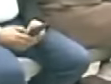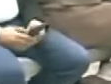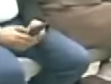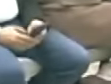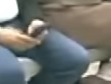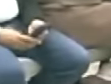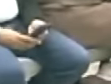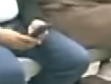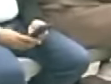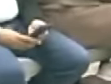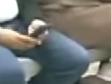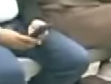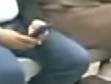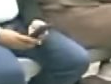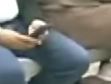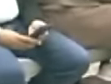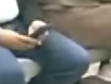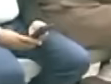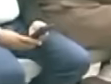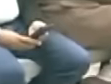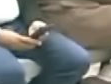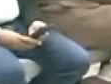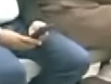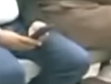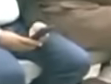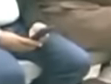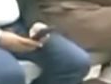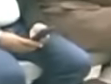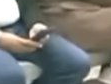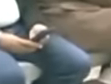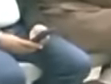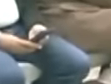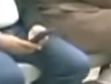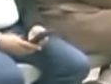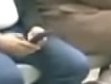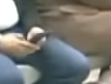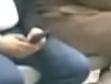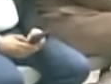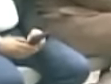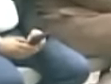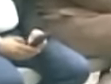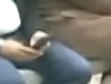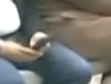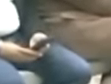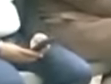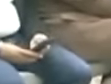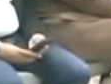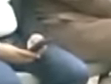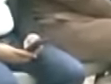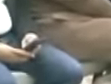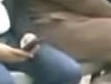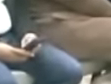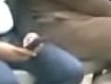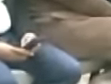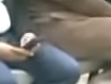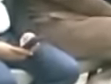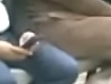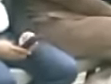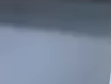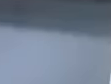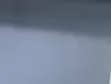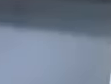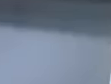la presidencia de la República. Es la información que podemos mantener con ustedes a esta hora y con ello vamos a retornar el contacto.